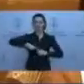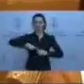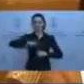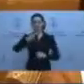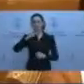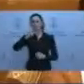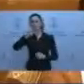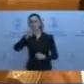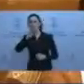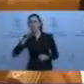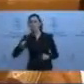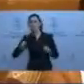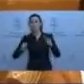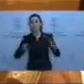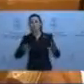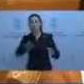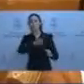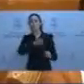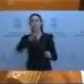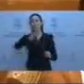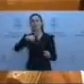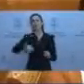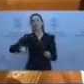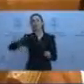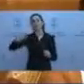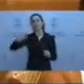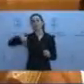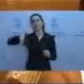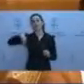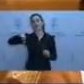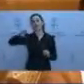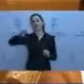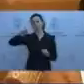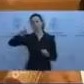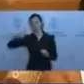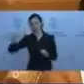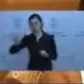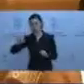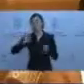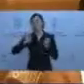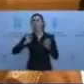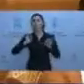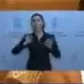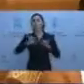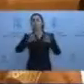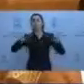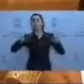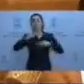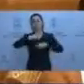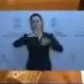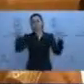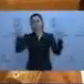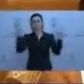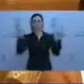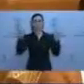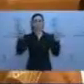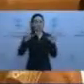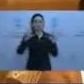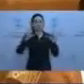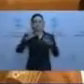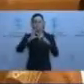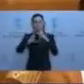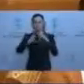GITPA, señor Rodríguez Bañuelo, de la empresa pública de telecomunicaciones, que actualmente, señor consejero, está